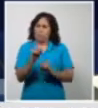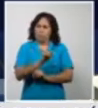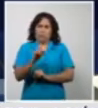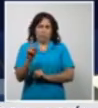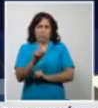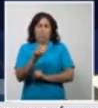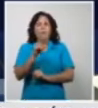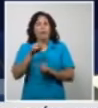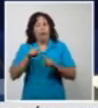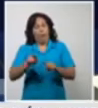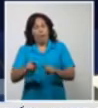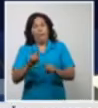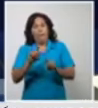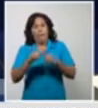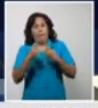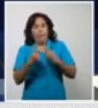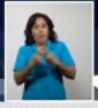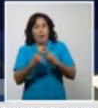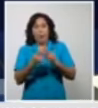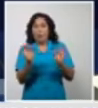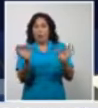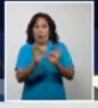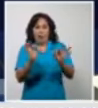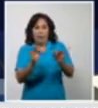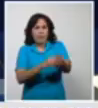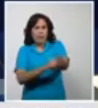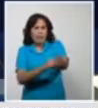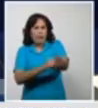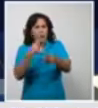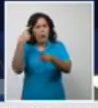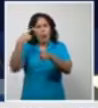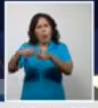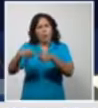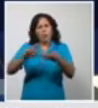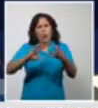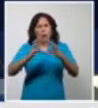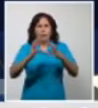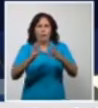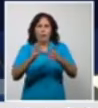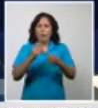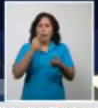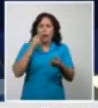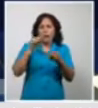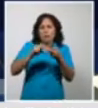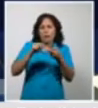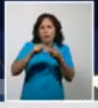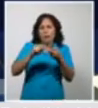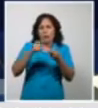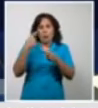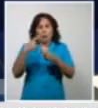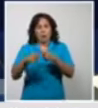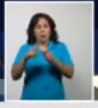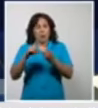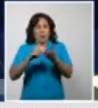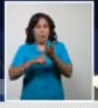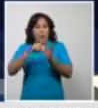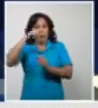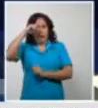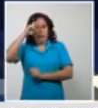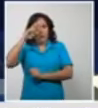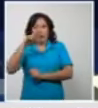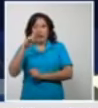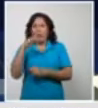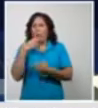y realmente pues no en sangre o en otro tipo de muestra, porque Aquí el PCR es en exudado